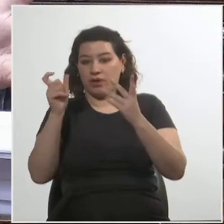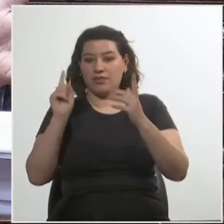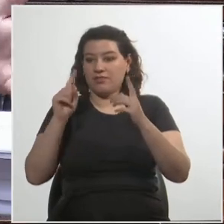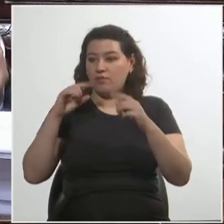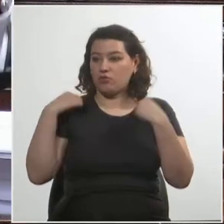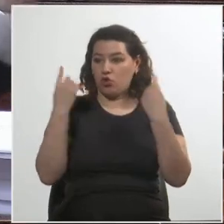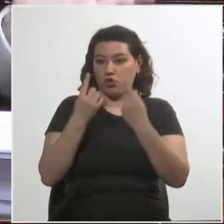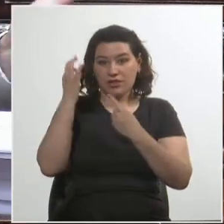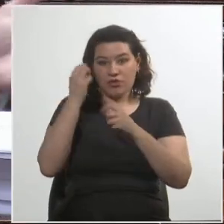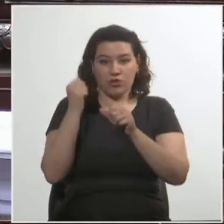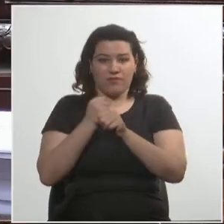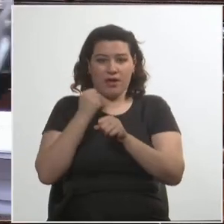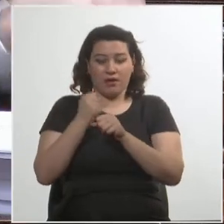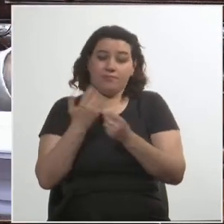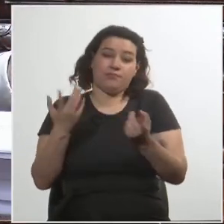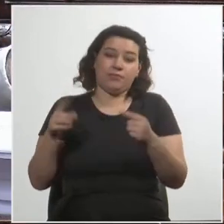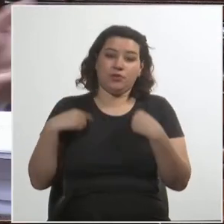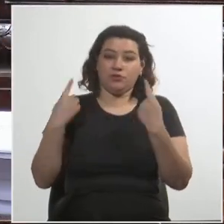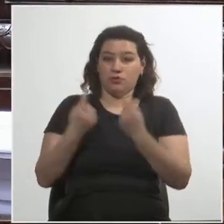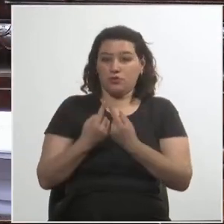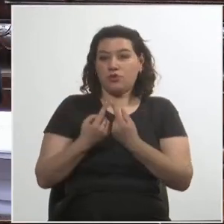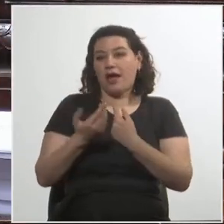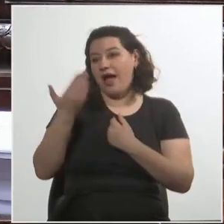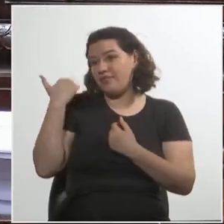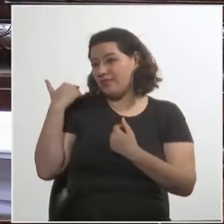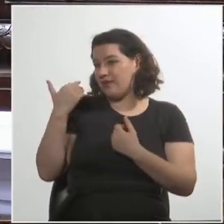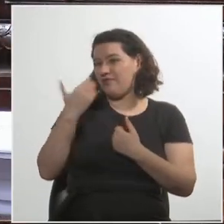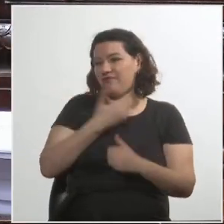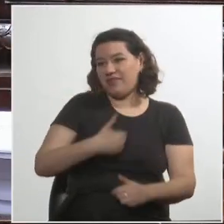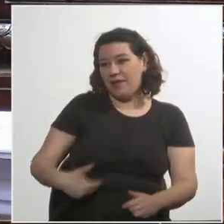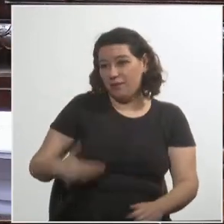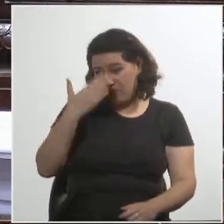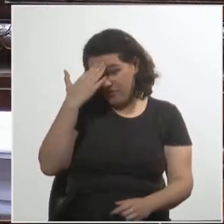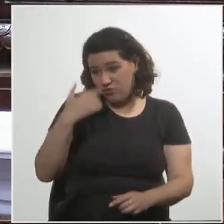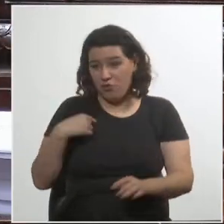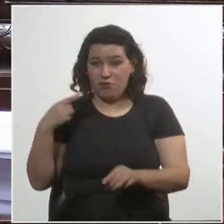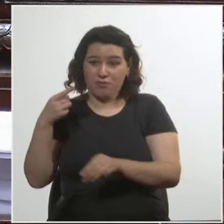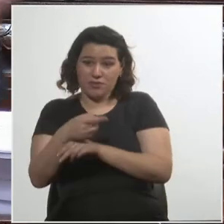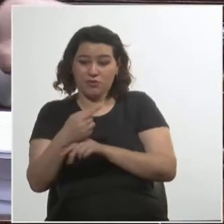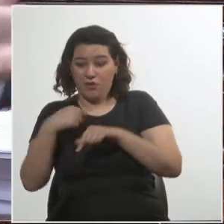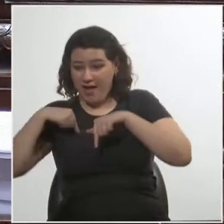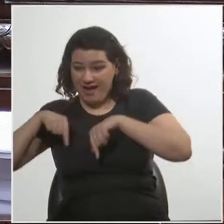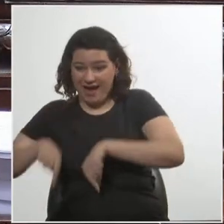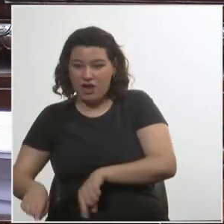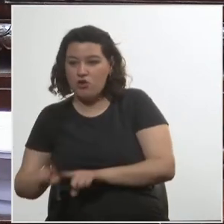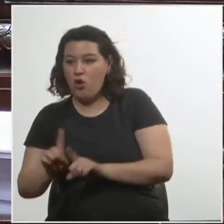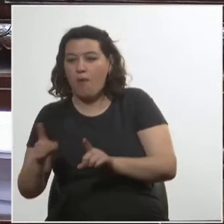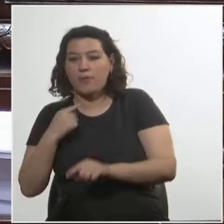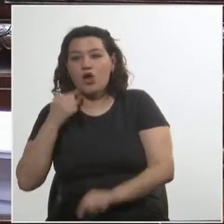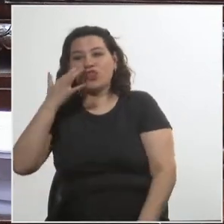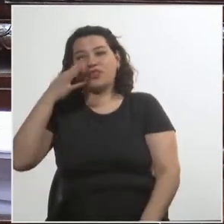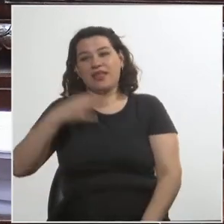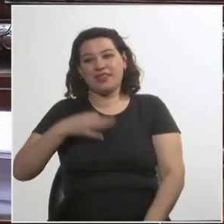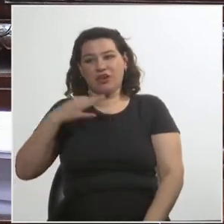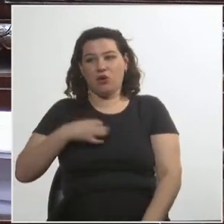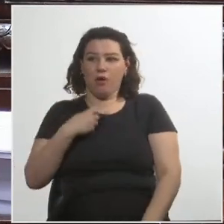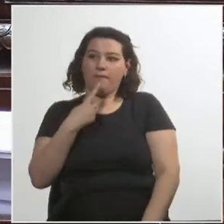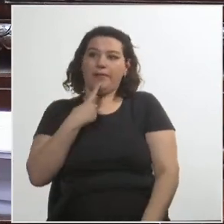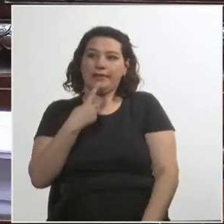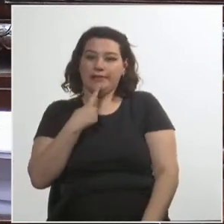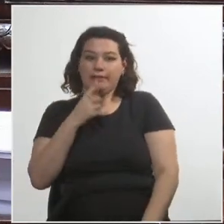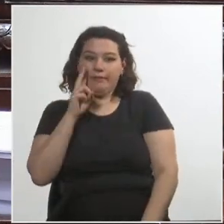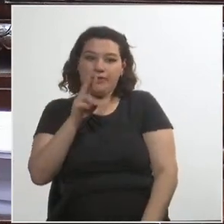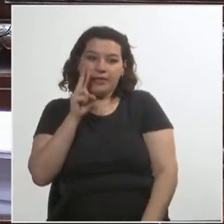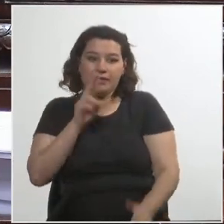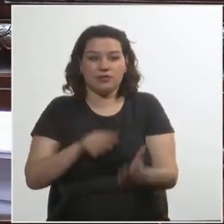a ver este quienes estábamos en la oposición en los últimos años y yo no aquí en esta casa pero testigo este político de los